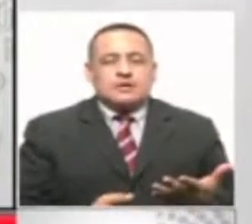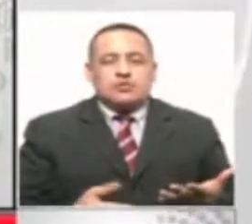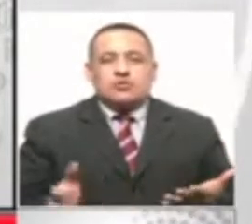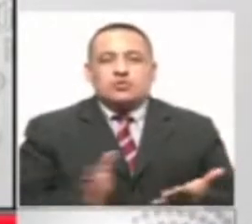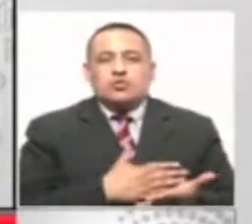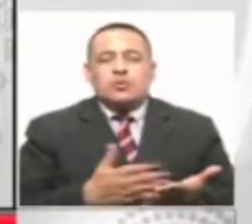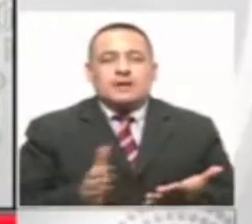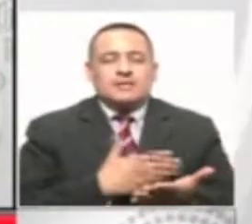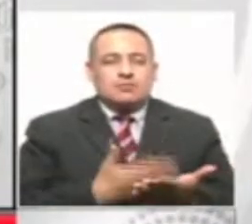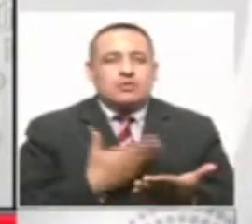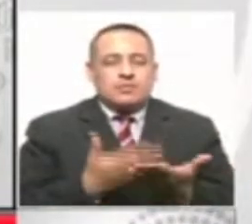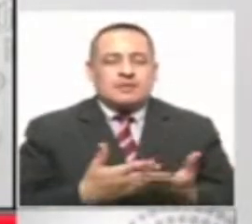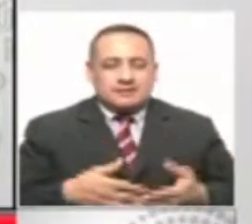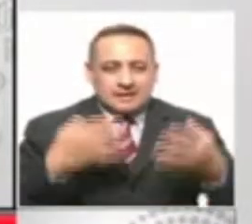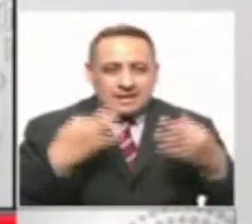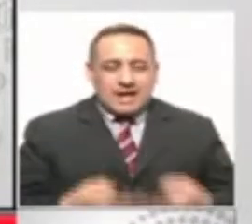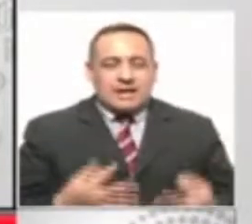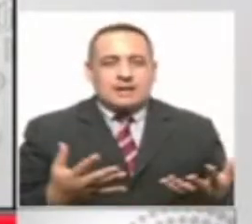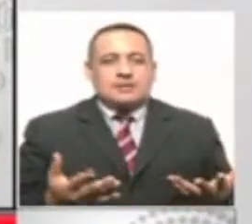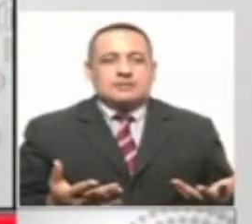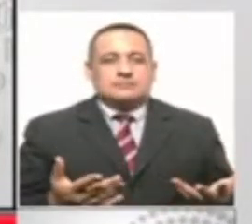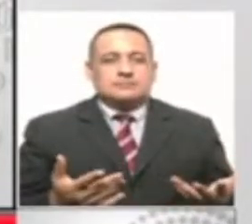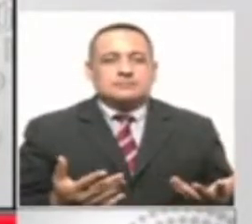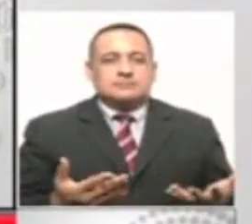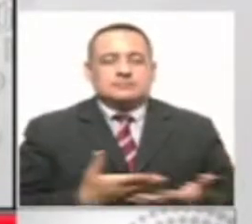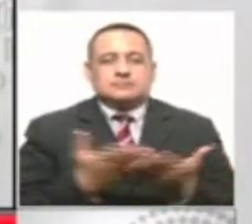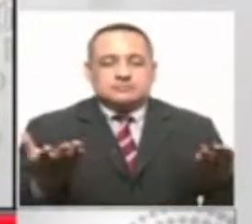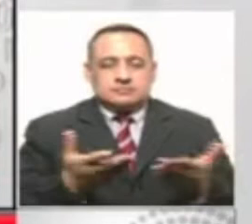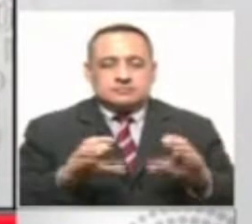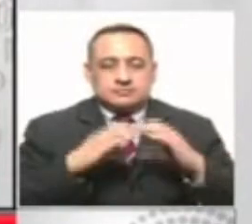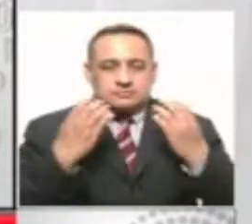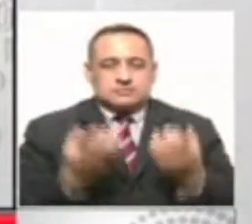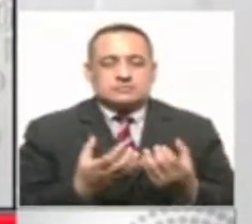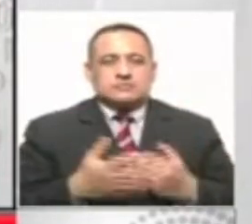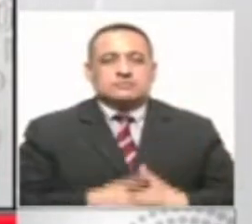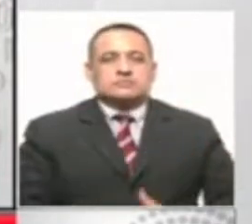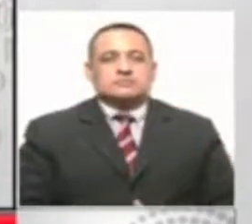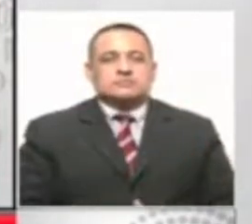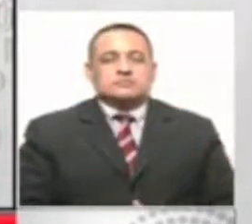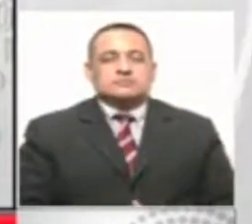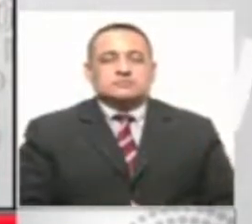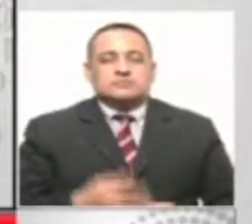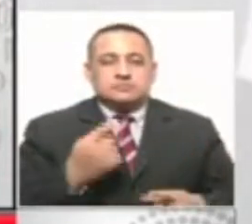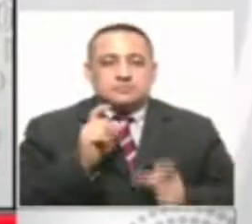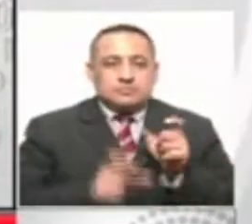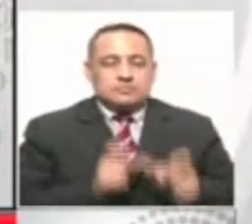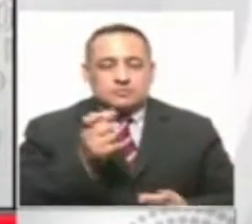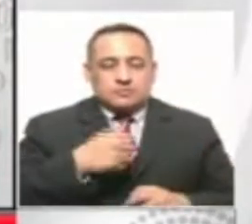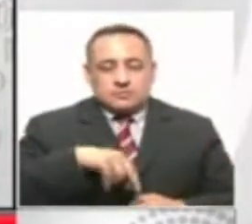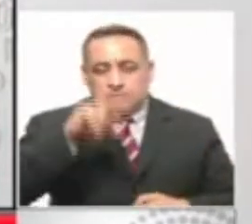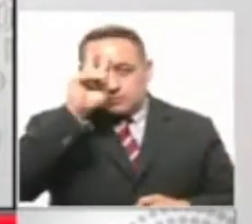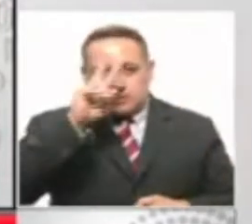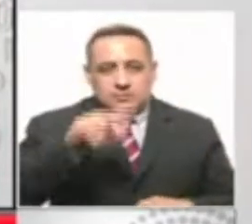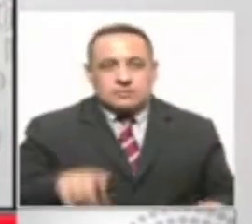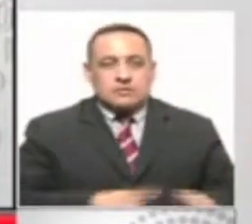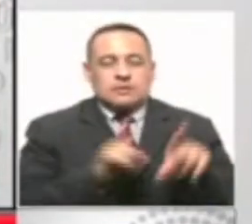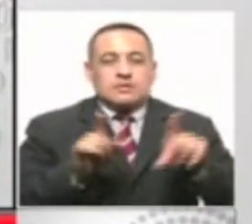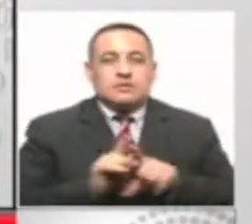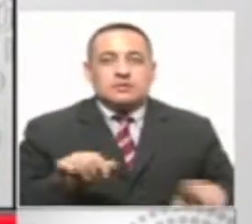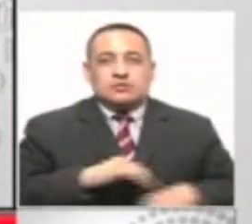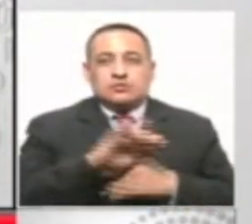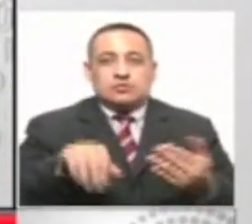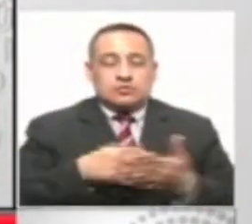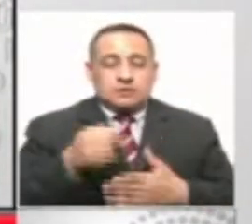hay argumentos sólidos, colegas congresistas. Pueblo peruano, la razón de